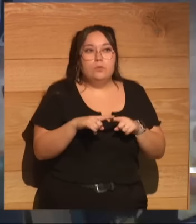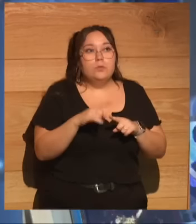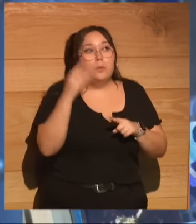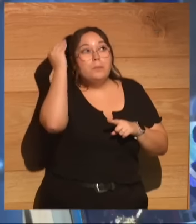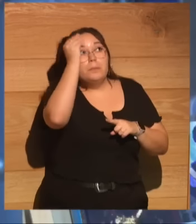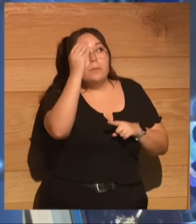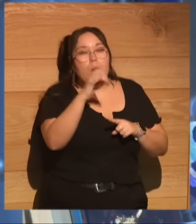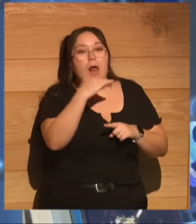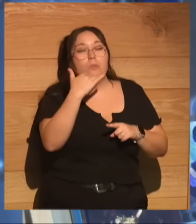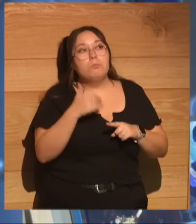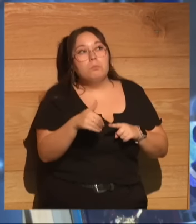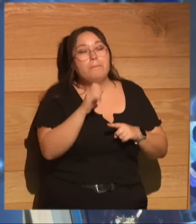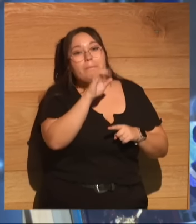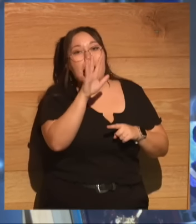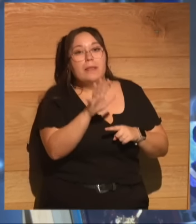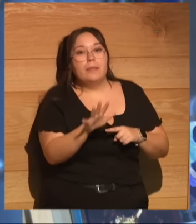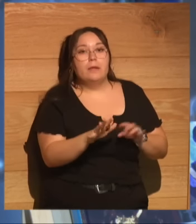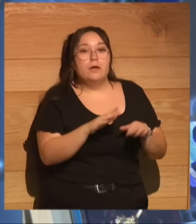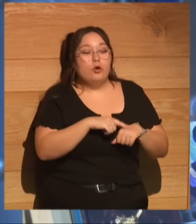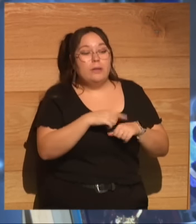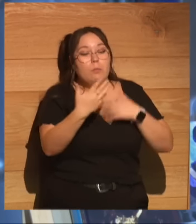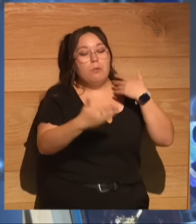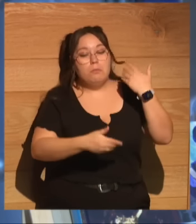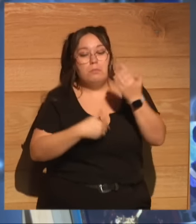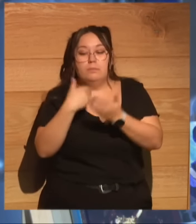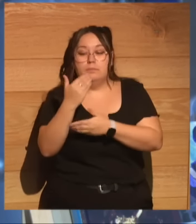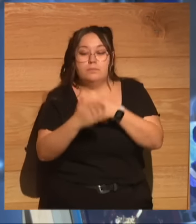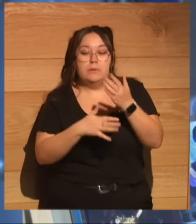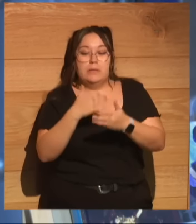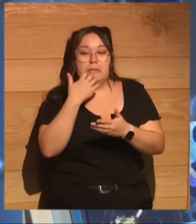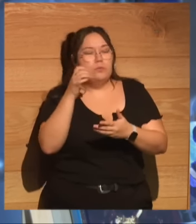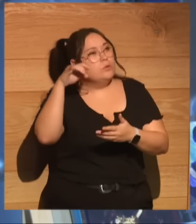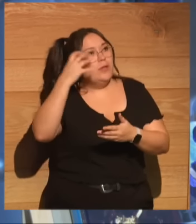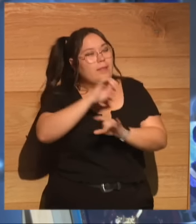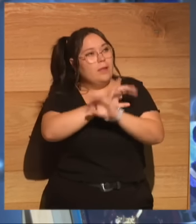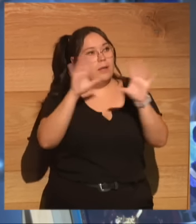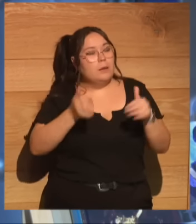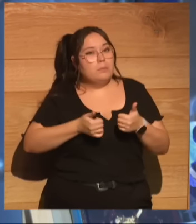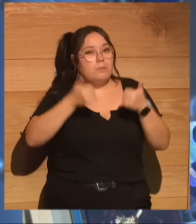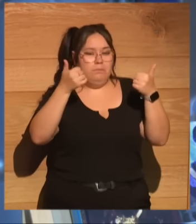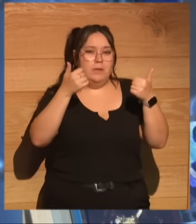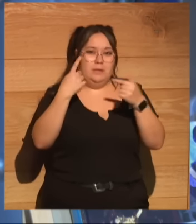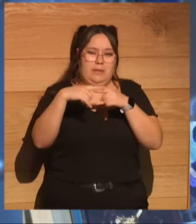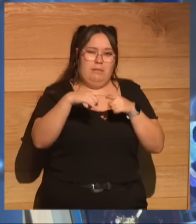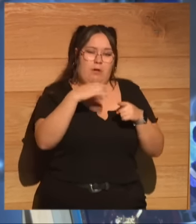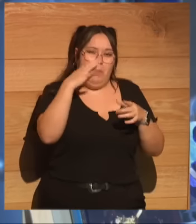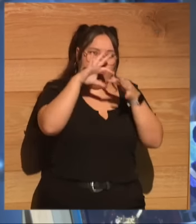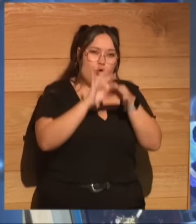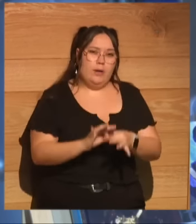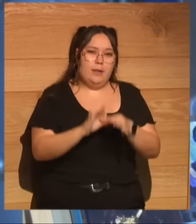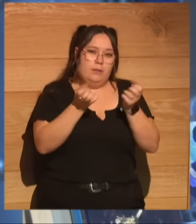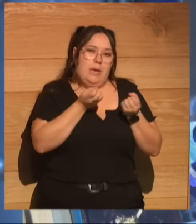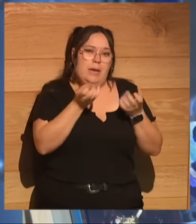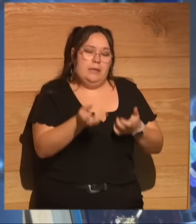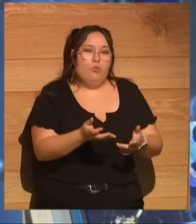o lo que algo parece ser. Y muchas veces con el tiempo, cuando uno tiene una idea más clara de determinada coherencia